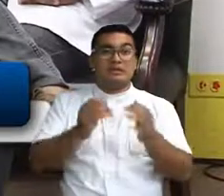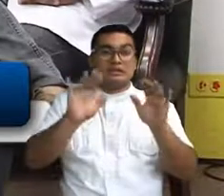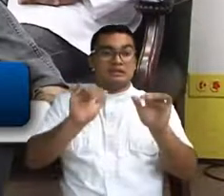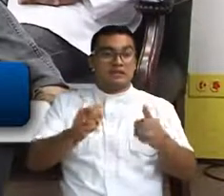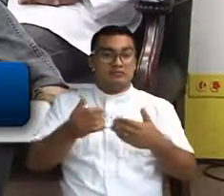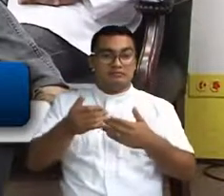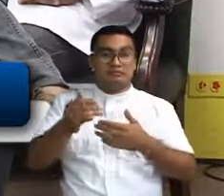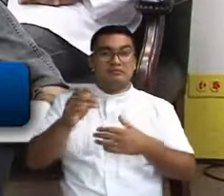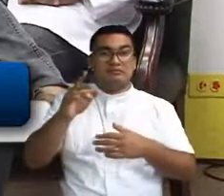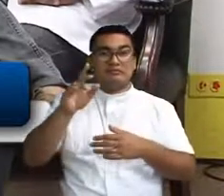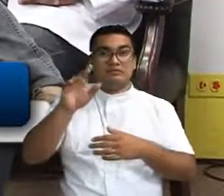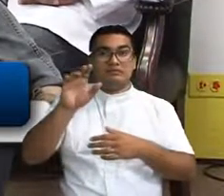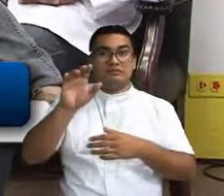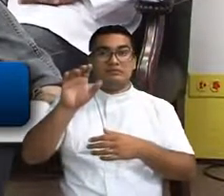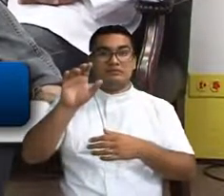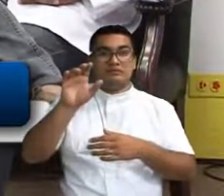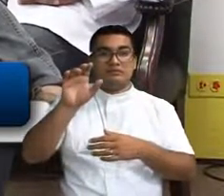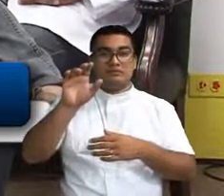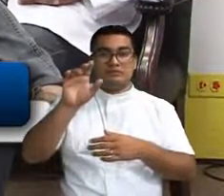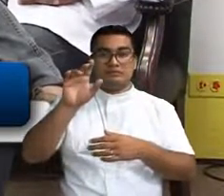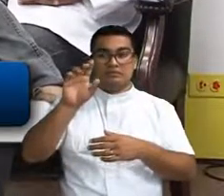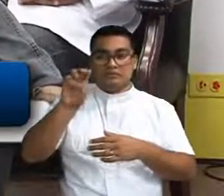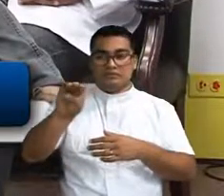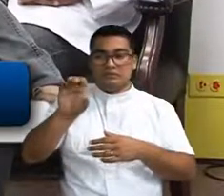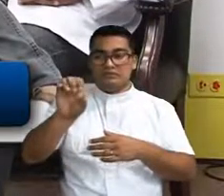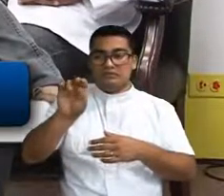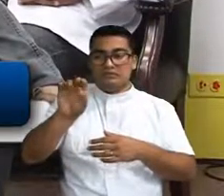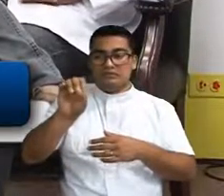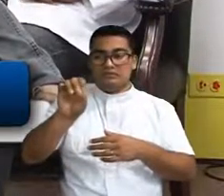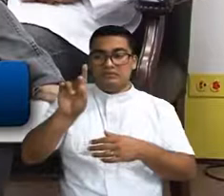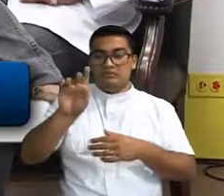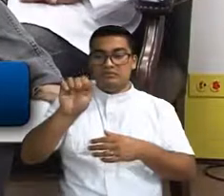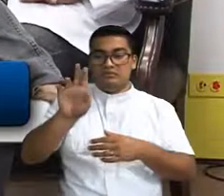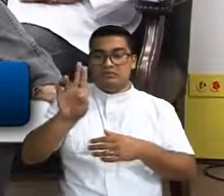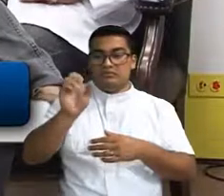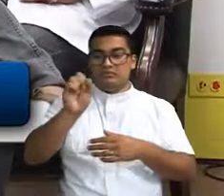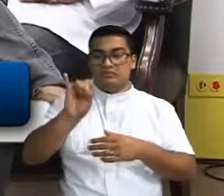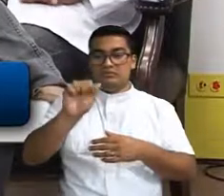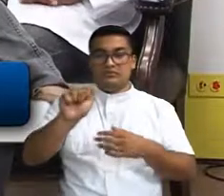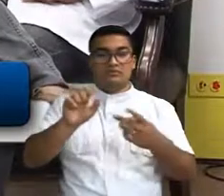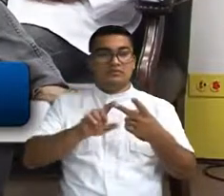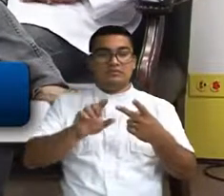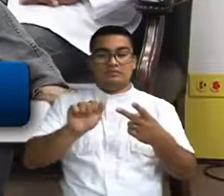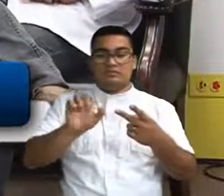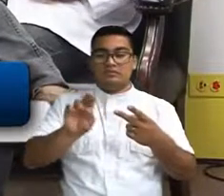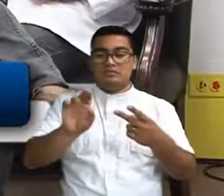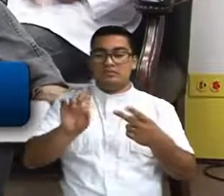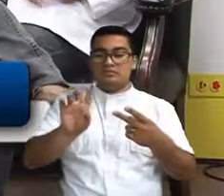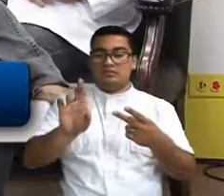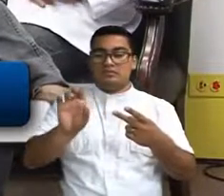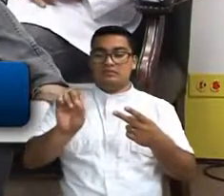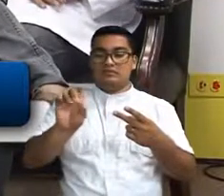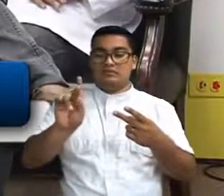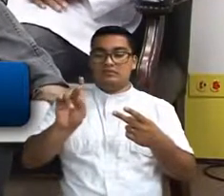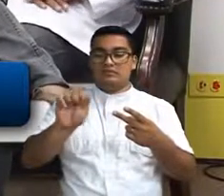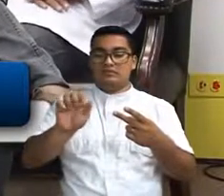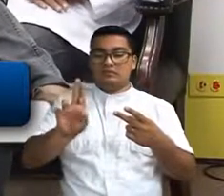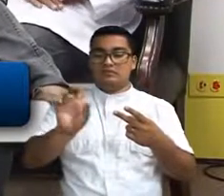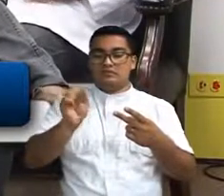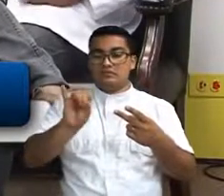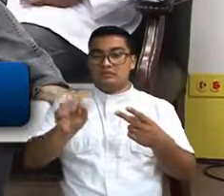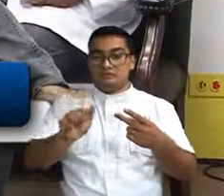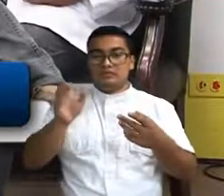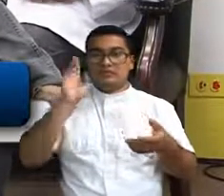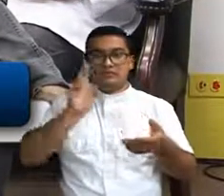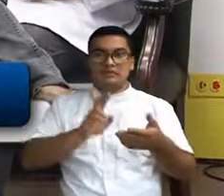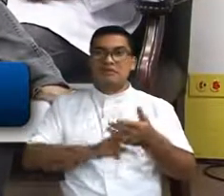síndrome de preandropausia. También se nos puede dar dentro de los ambos sintomatologías. Recuerde, como le dije desde el inicio, uh-huh. para